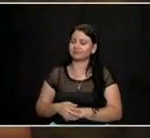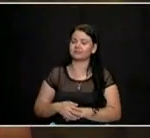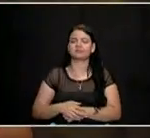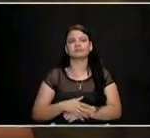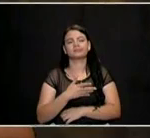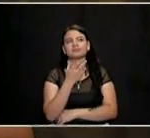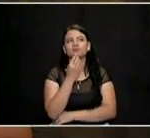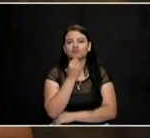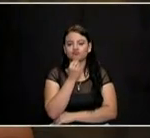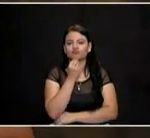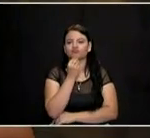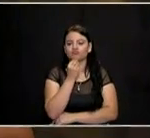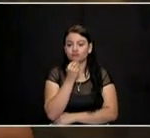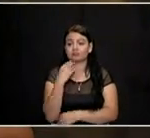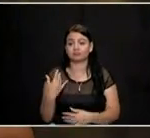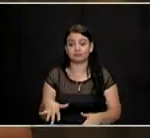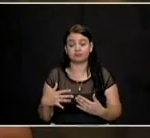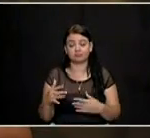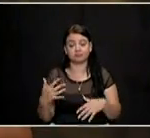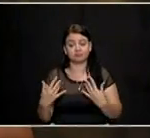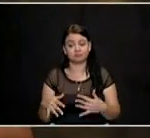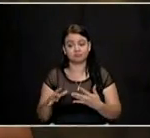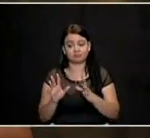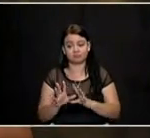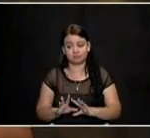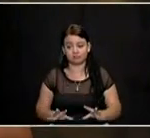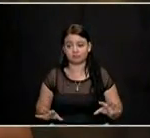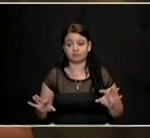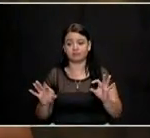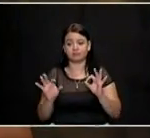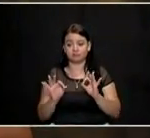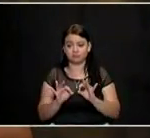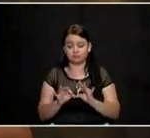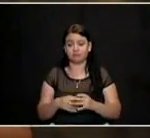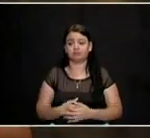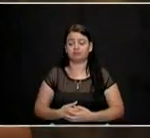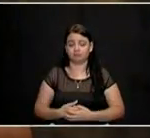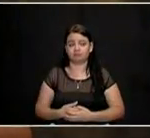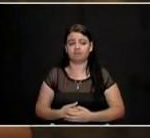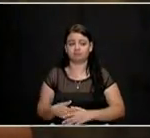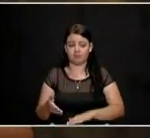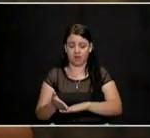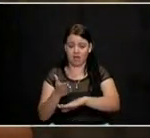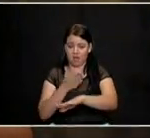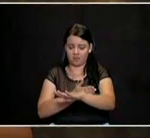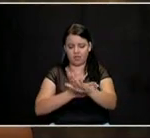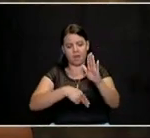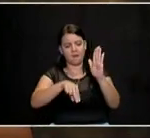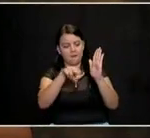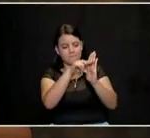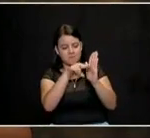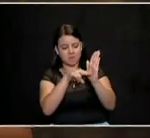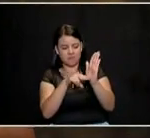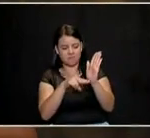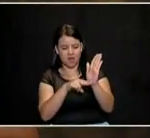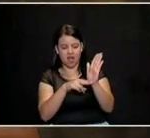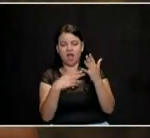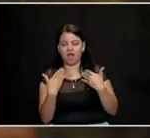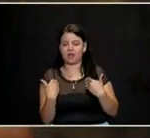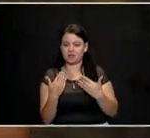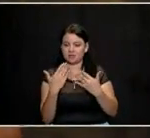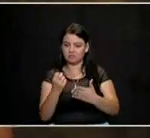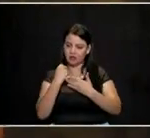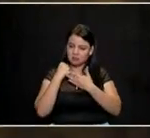vamos a realizar y políticas de prevención que le